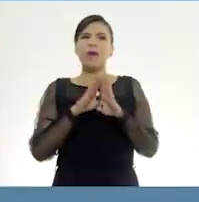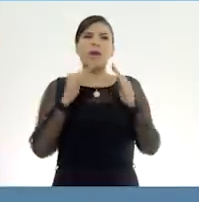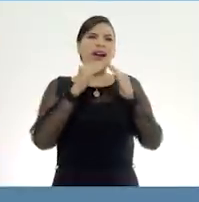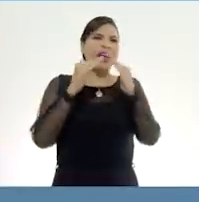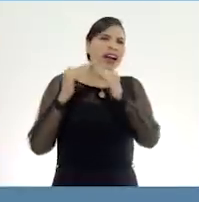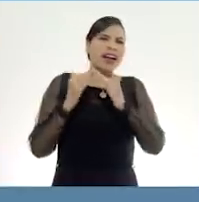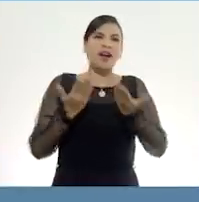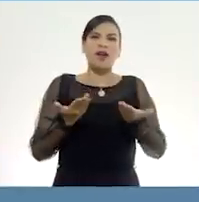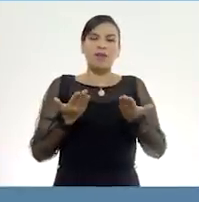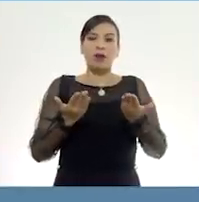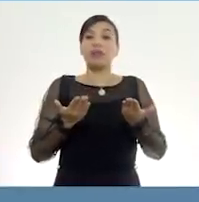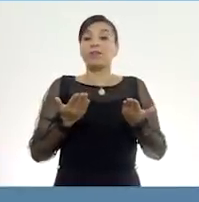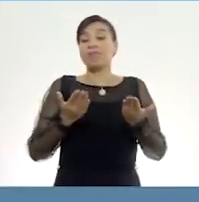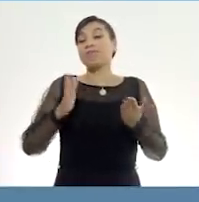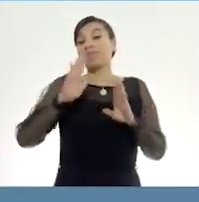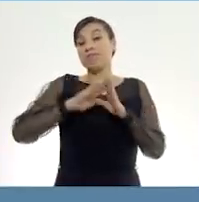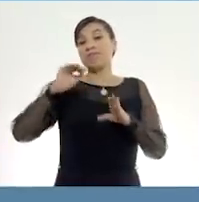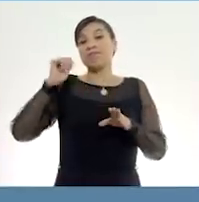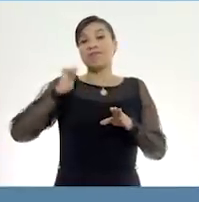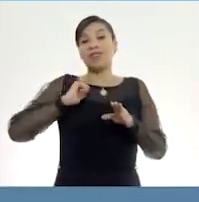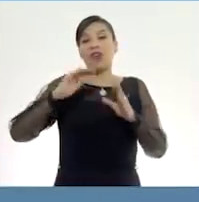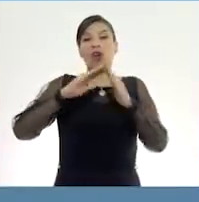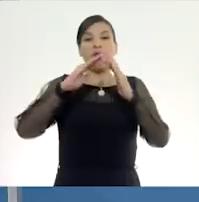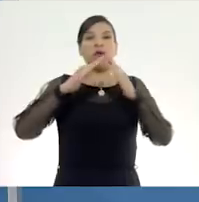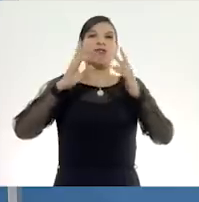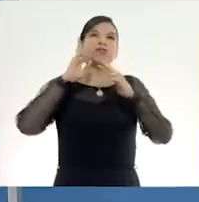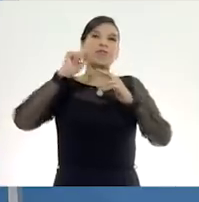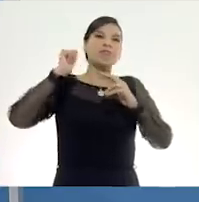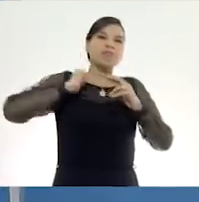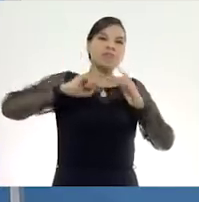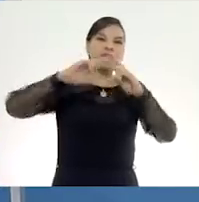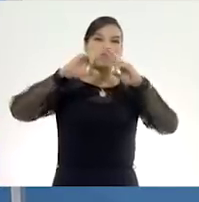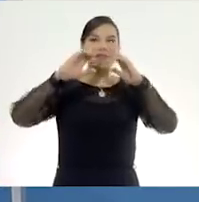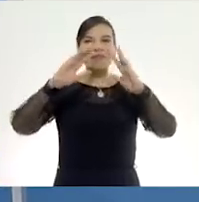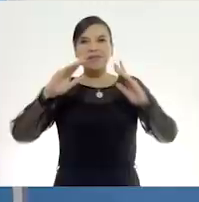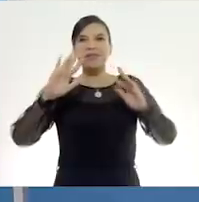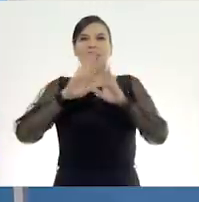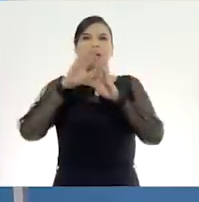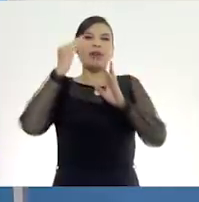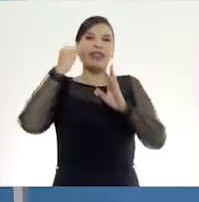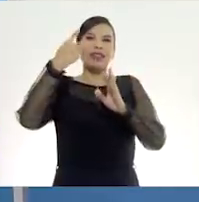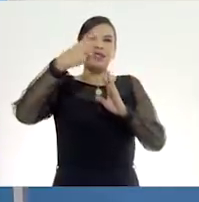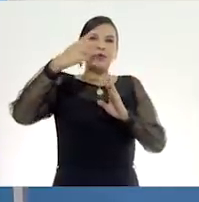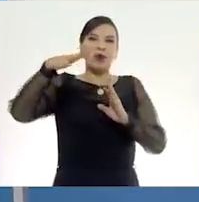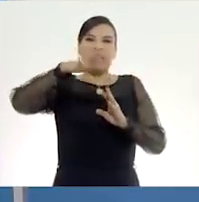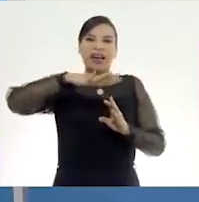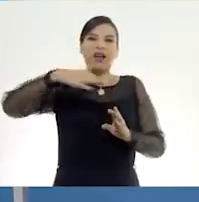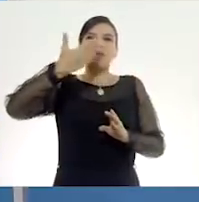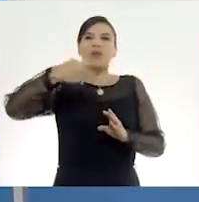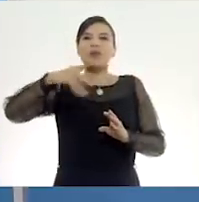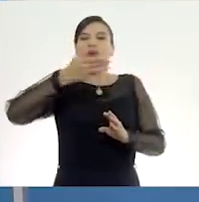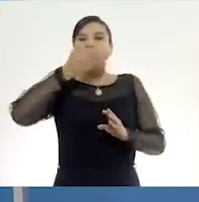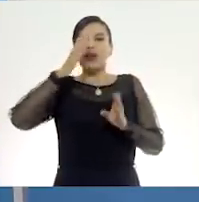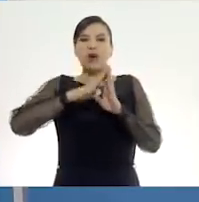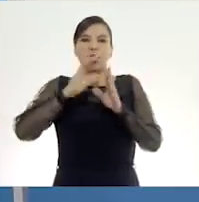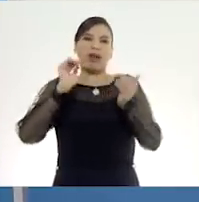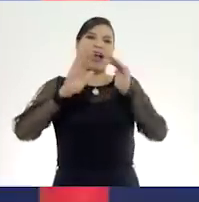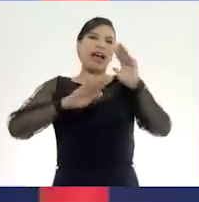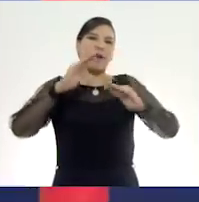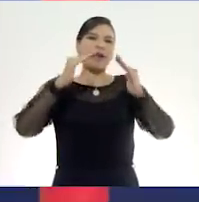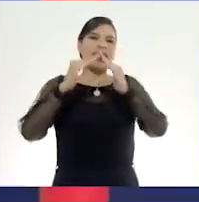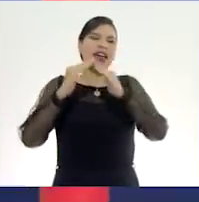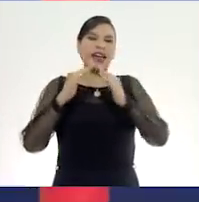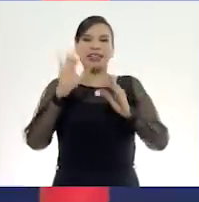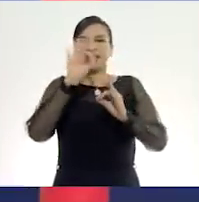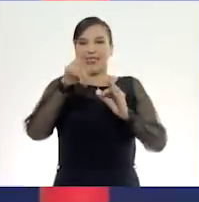Pues son más rústicas. Y son casas que están adaptadas a las condiciones climatológicas del lugar en el que Sí, están. sí, Son sí, casas sí. regularmente,